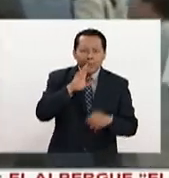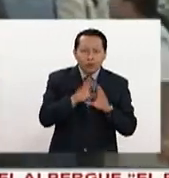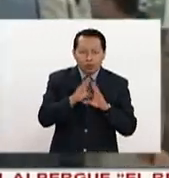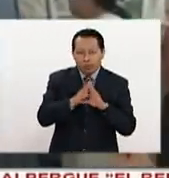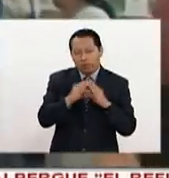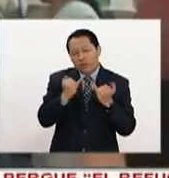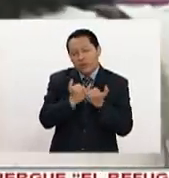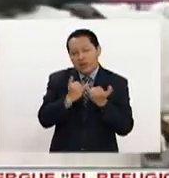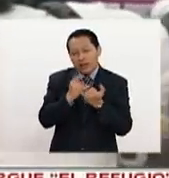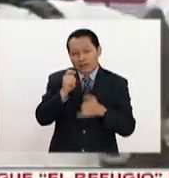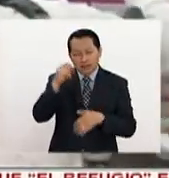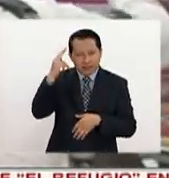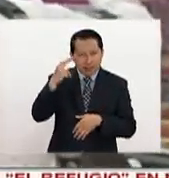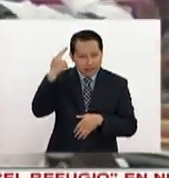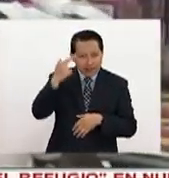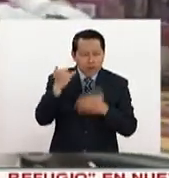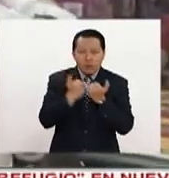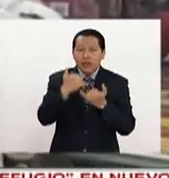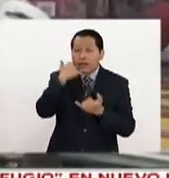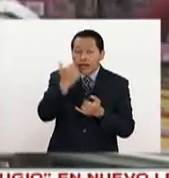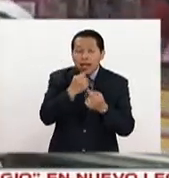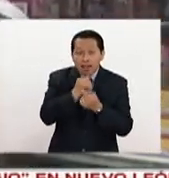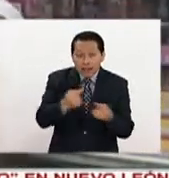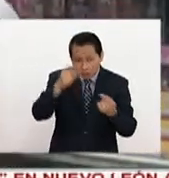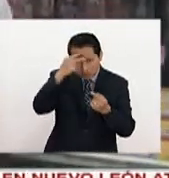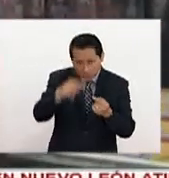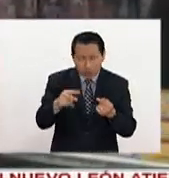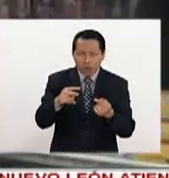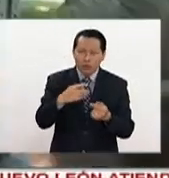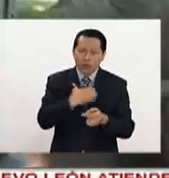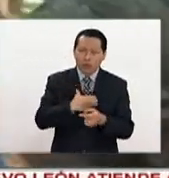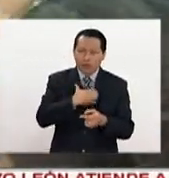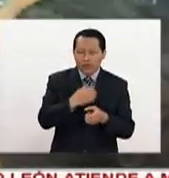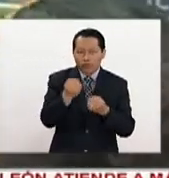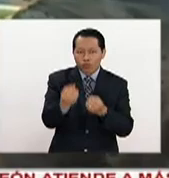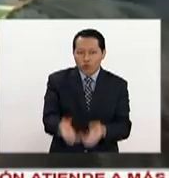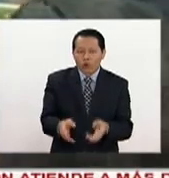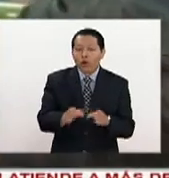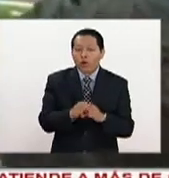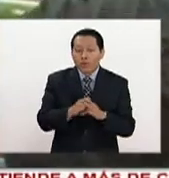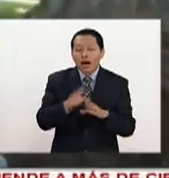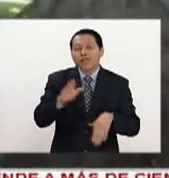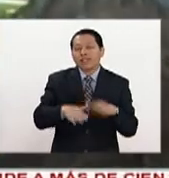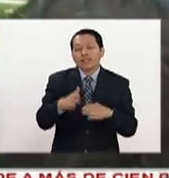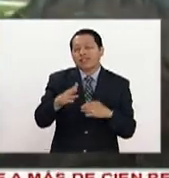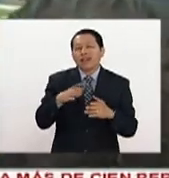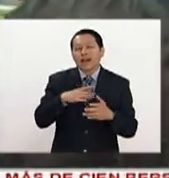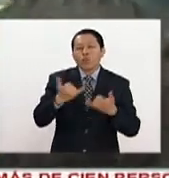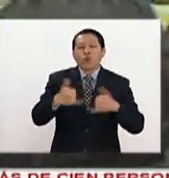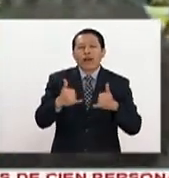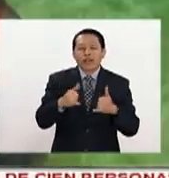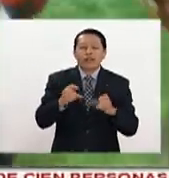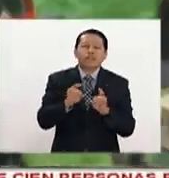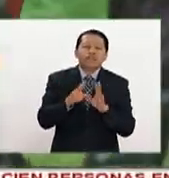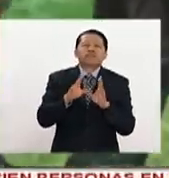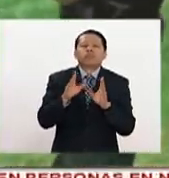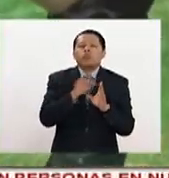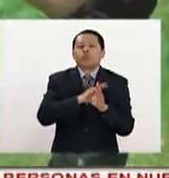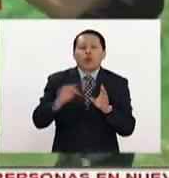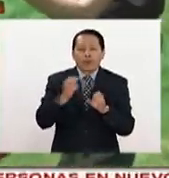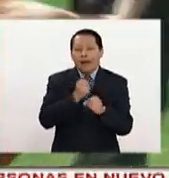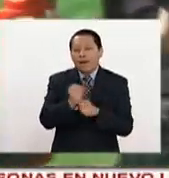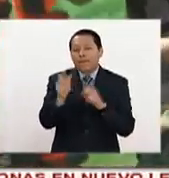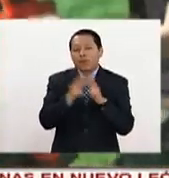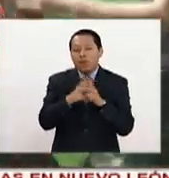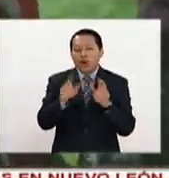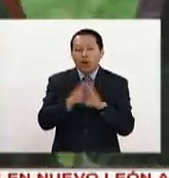Magos sin duda quieren darle una enorme alegría a todos los niños de México, hay juguetes que generan violencia. ¿Cuáles son algunos de ellos? Pues por supuesto que todo